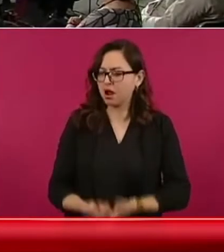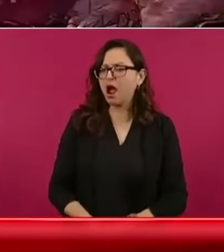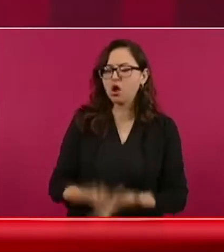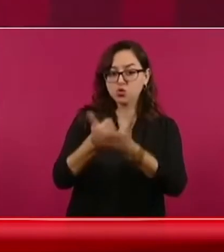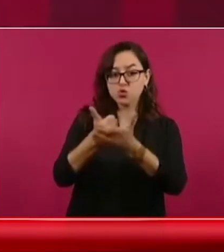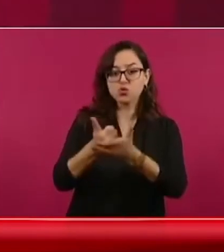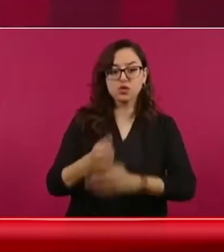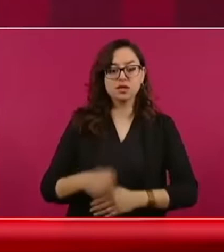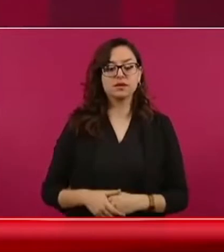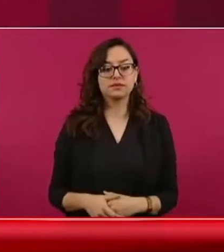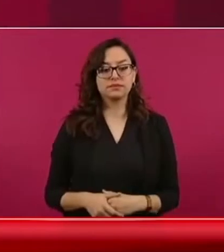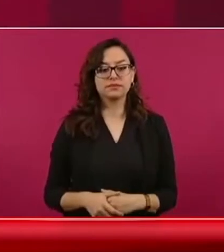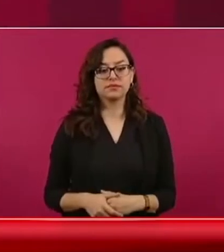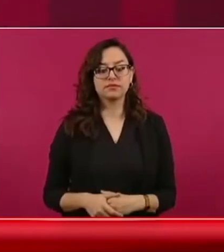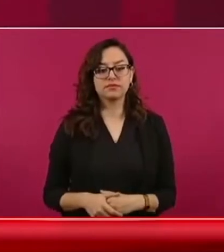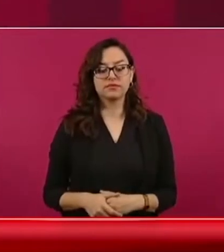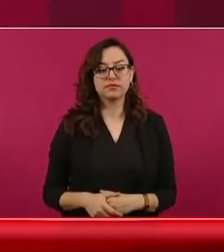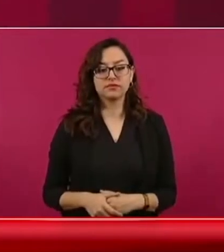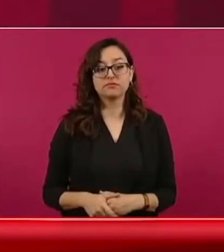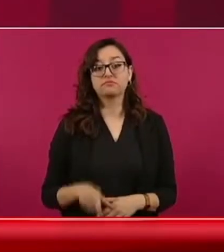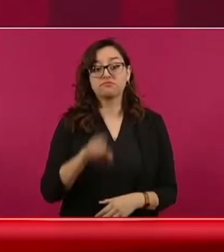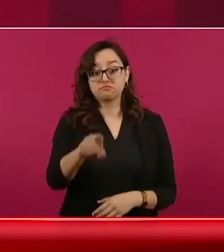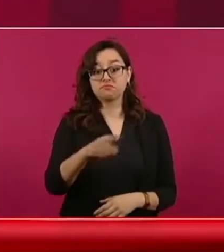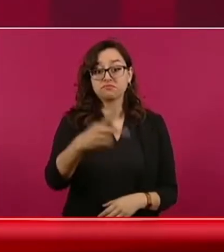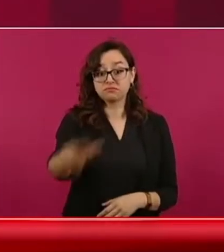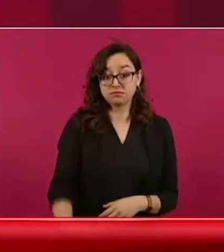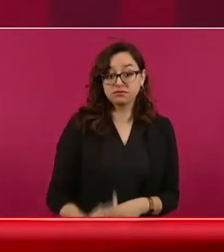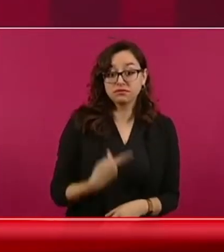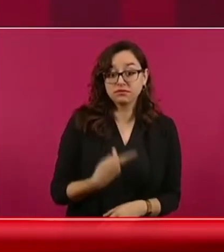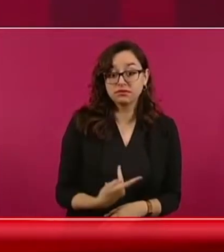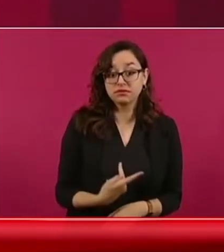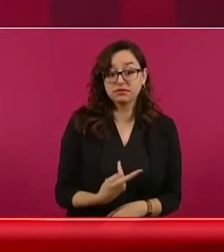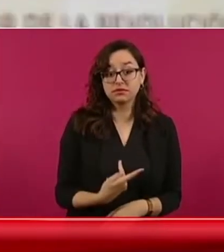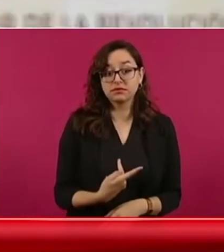Y por tu pregunta,